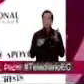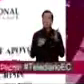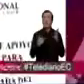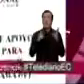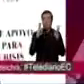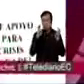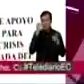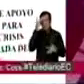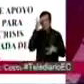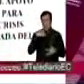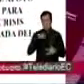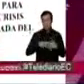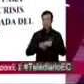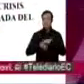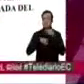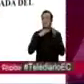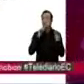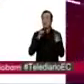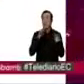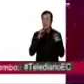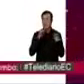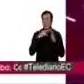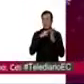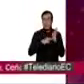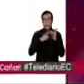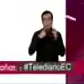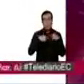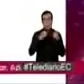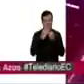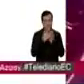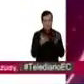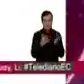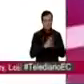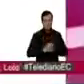del COVID-19 se publicó en el Registro Oficial. Eduardo Córdoba, Ecuador TV.